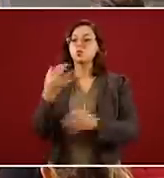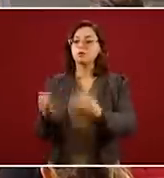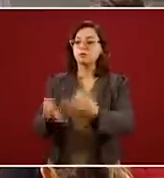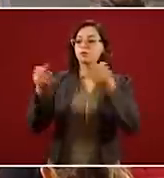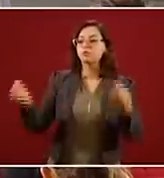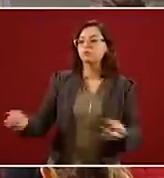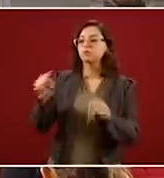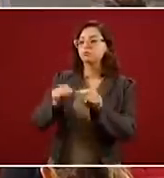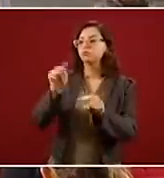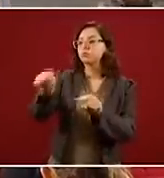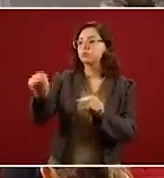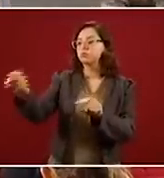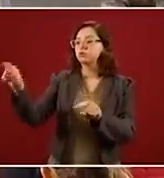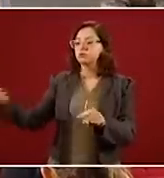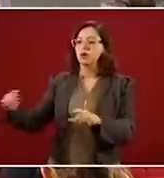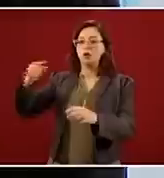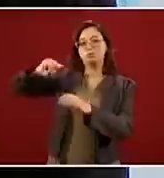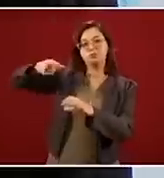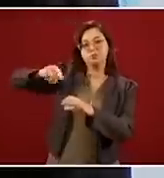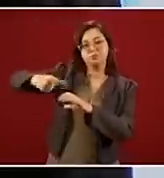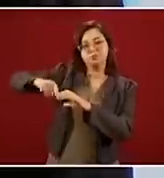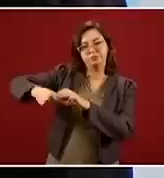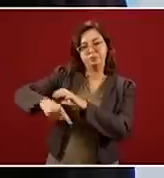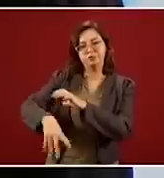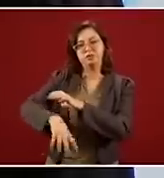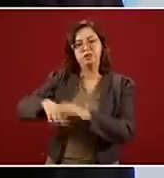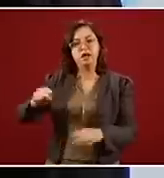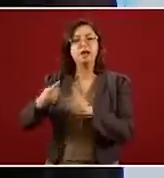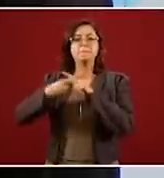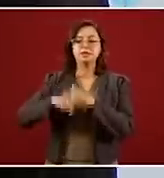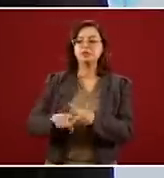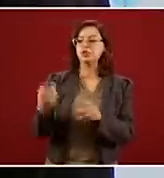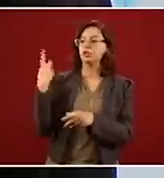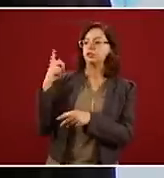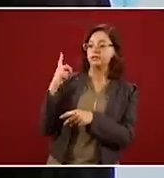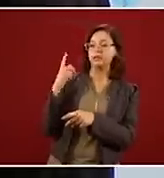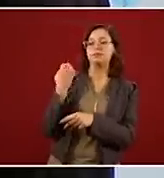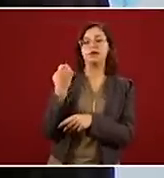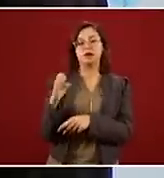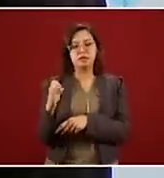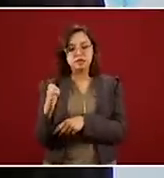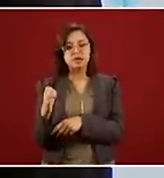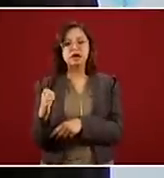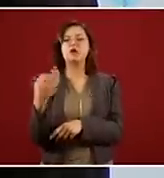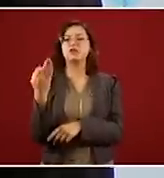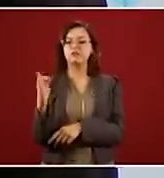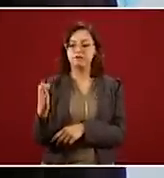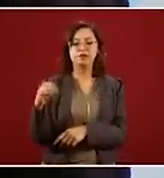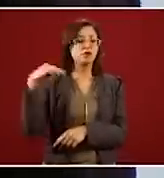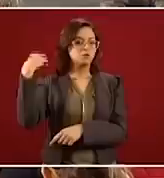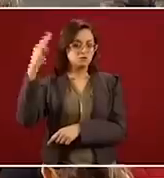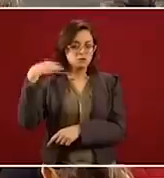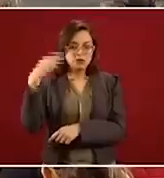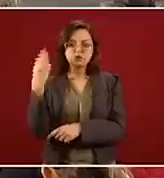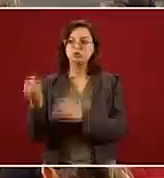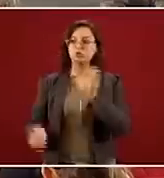durante fines del mes, bueno, ya están entrando desde diciembre, enero, fines del mes de enero, febrero y